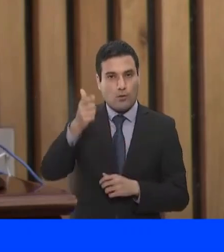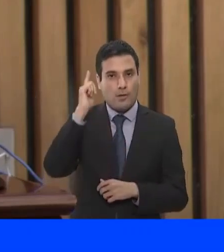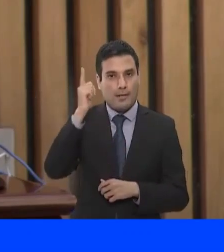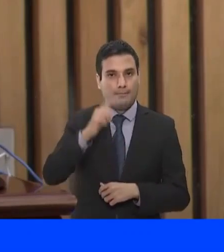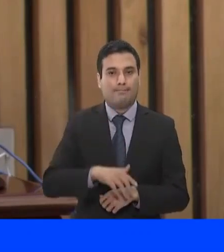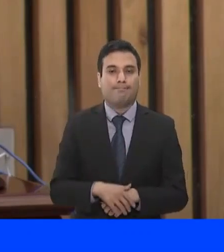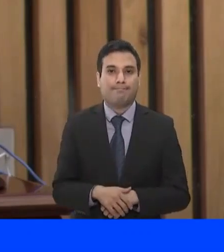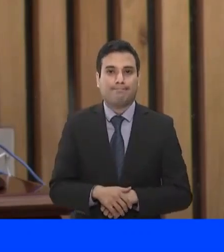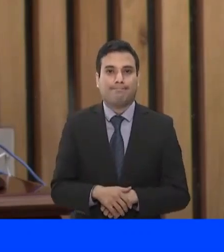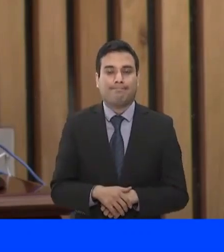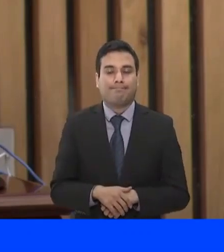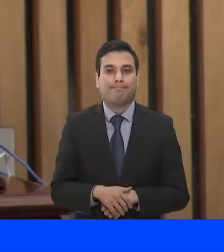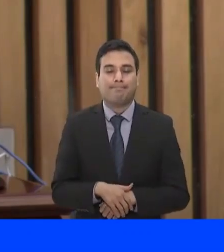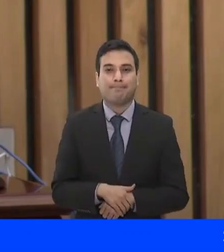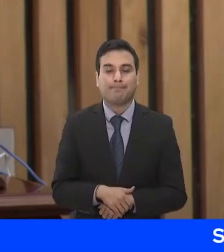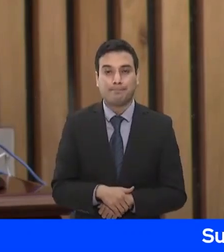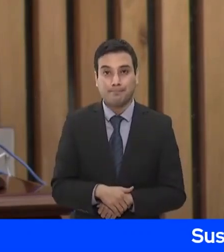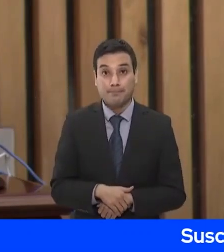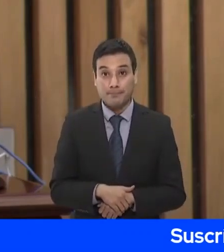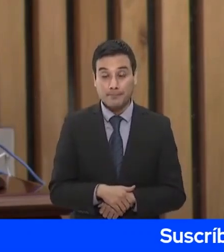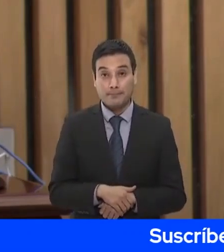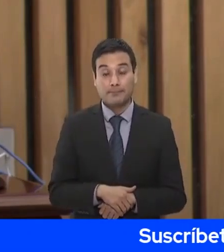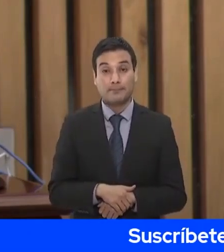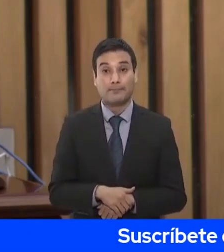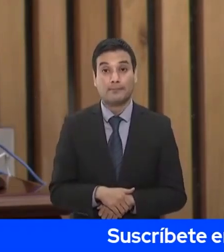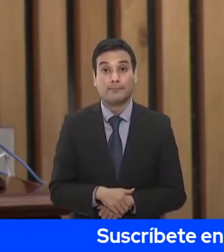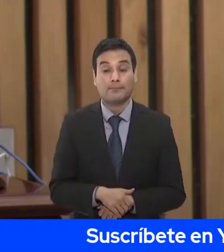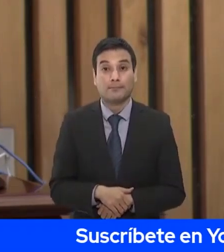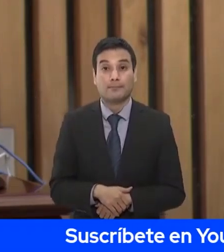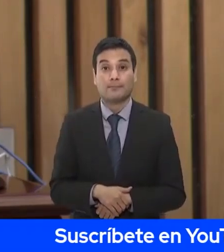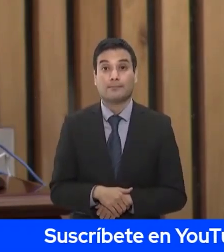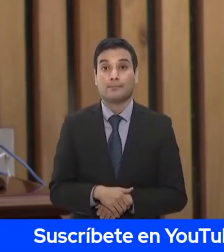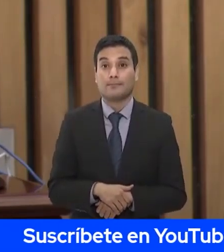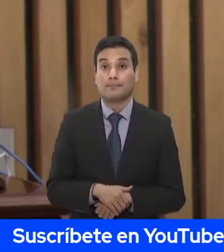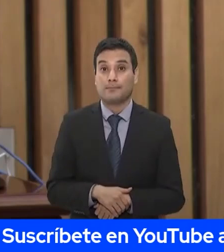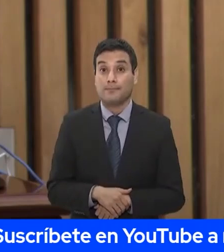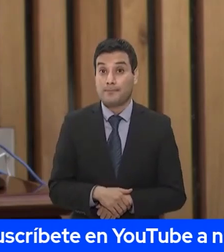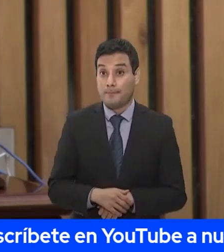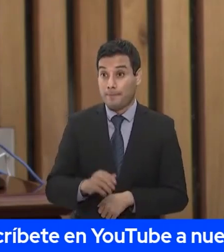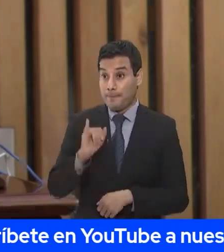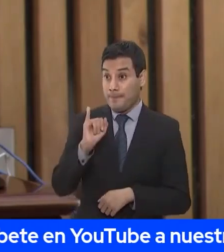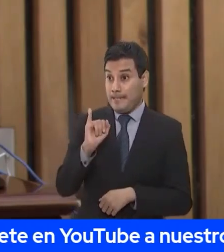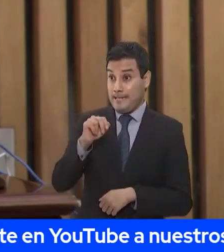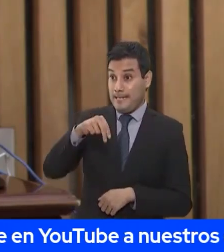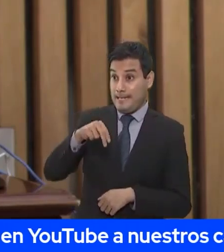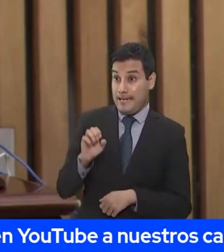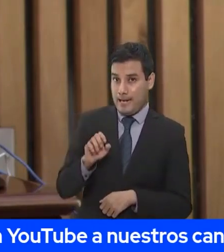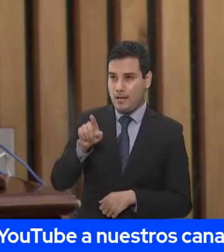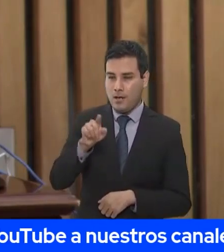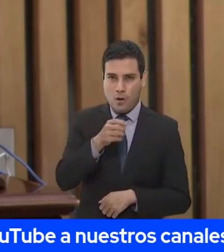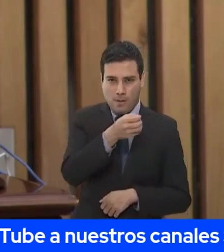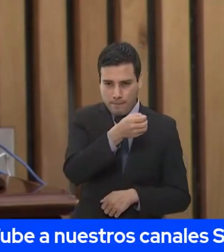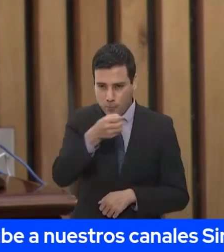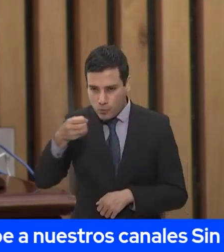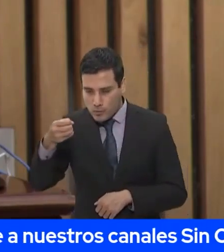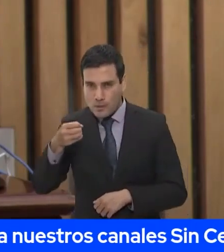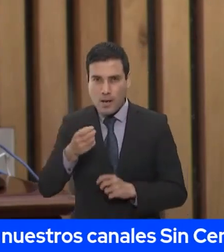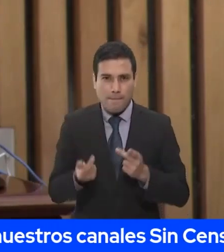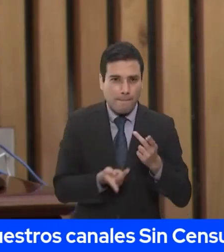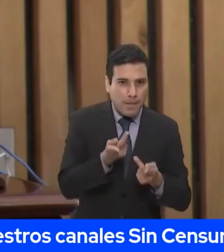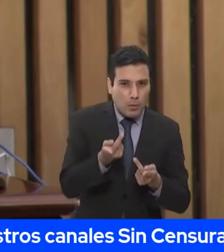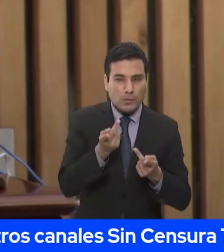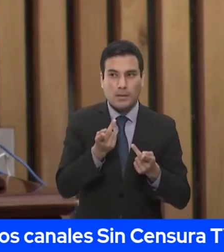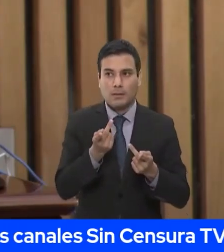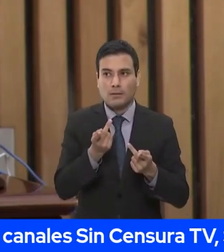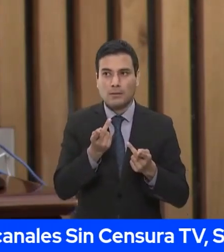presentaremos. Así, o se le quita la misma exigencia de organización del proceso de revocación de mandato que